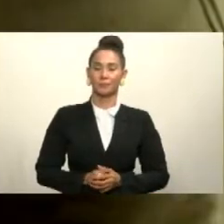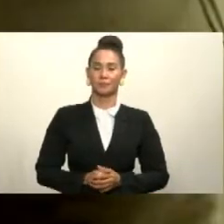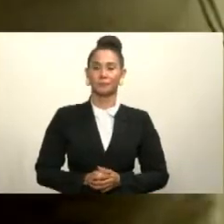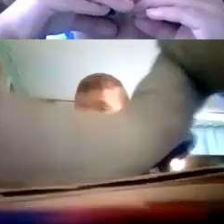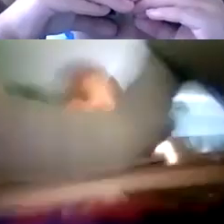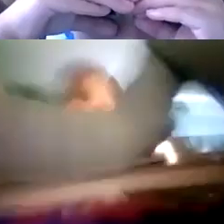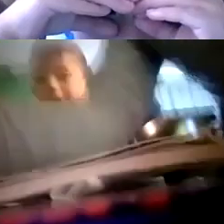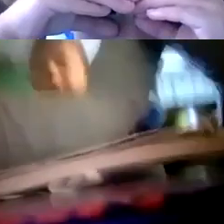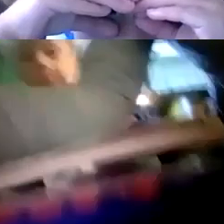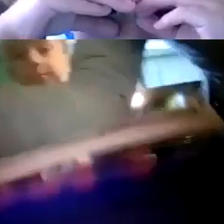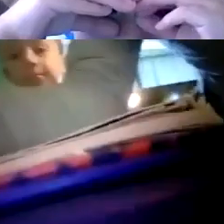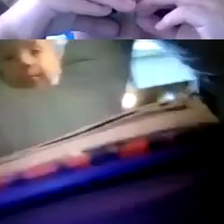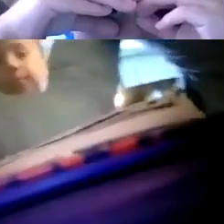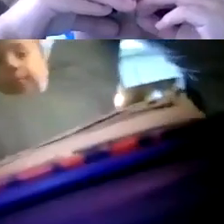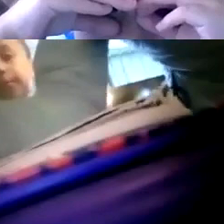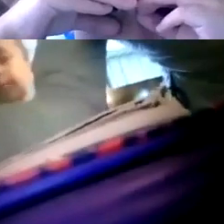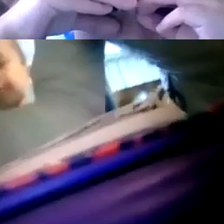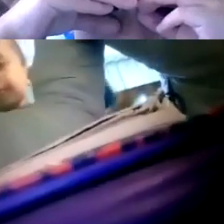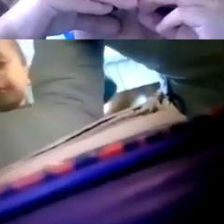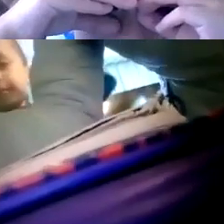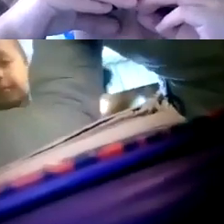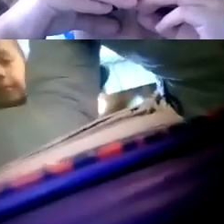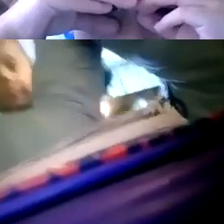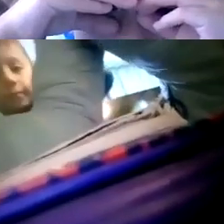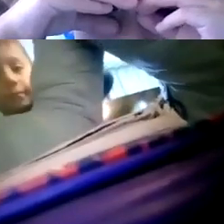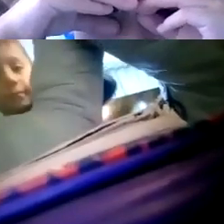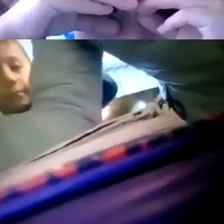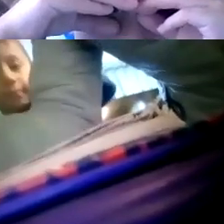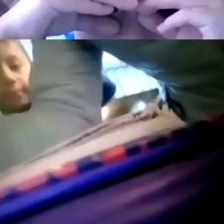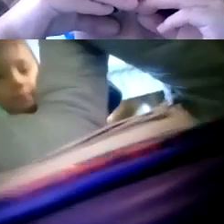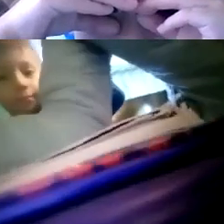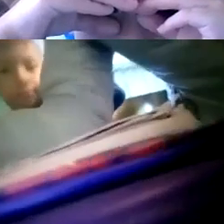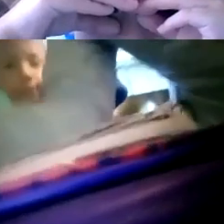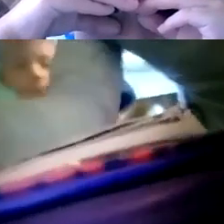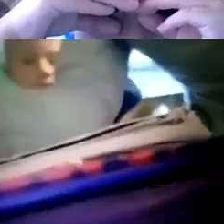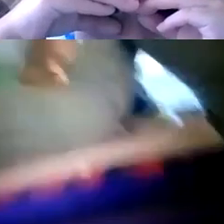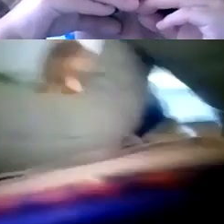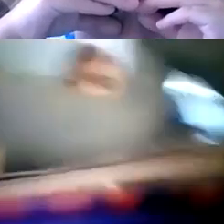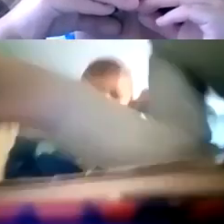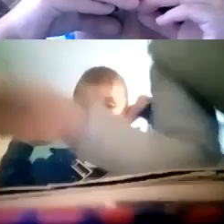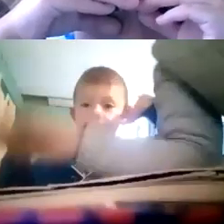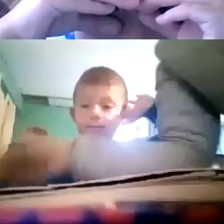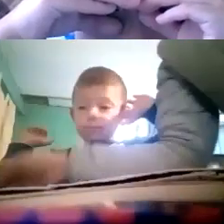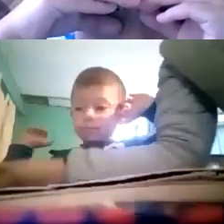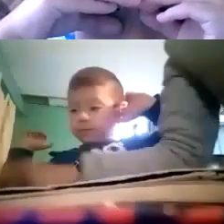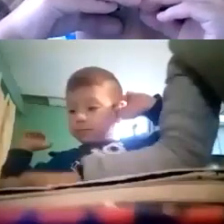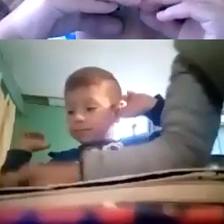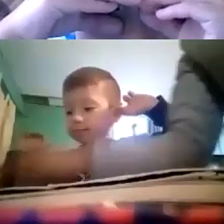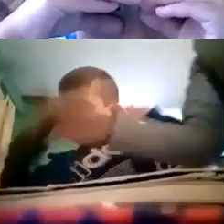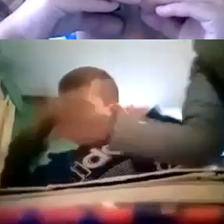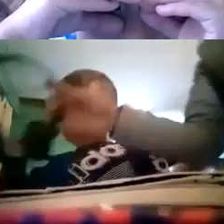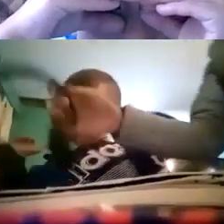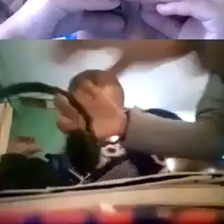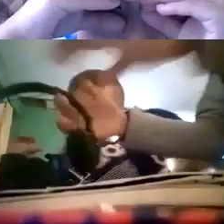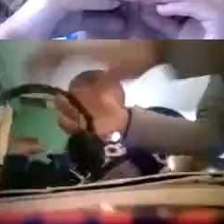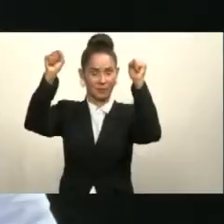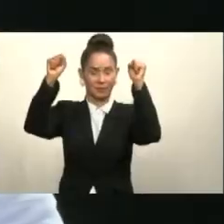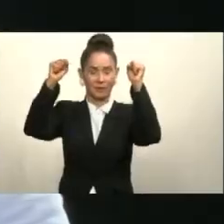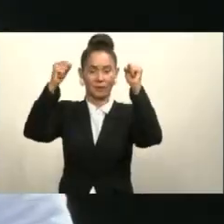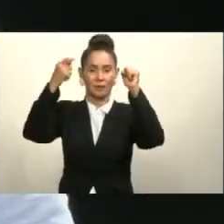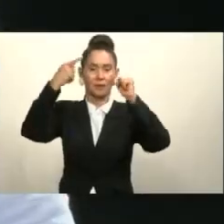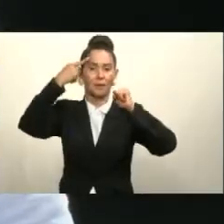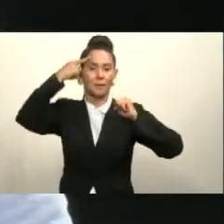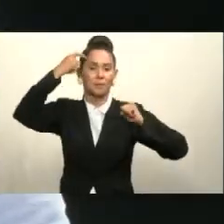y las clases serán por Zoom y no tengo tiempo para hacerlo de esa manera, dice Isabel. Y es que a pesar de que el